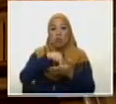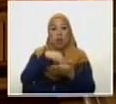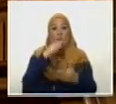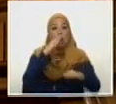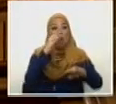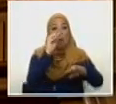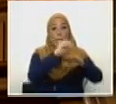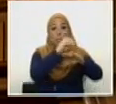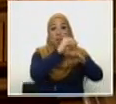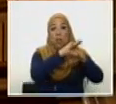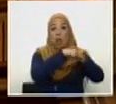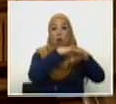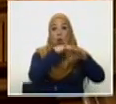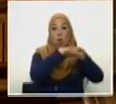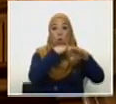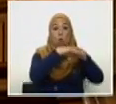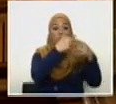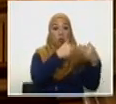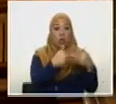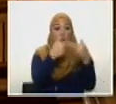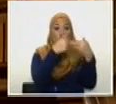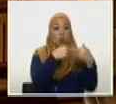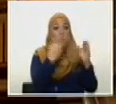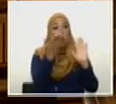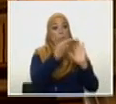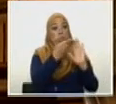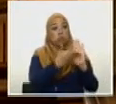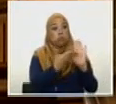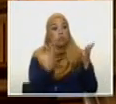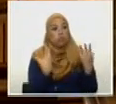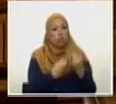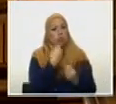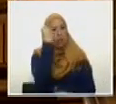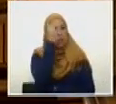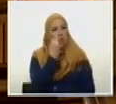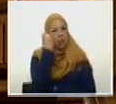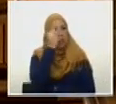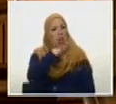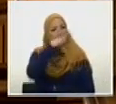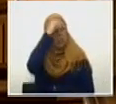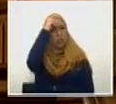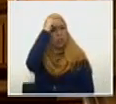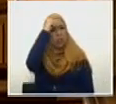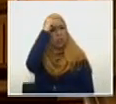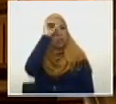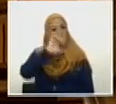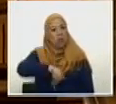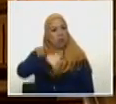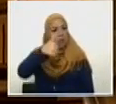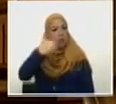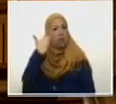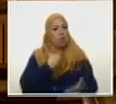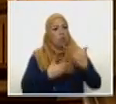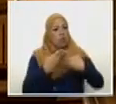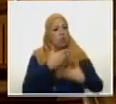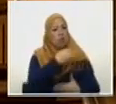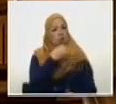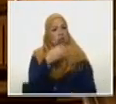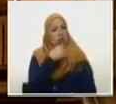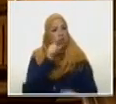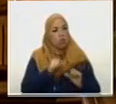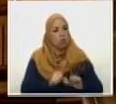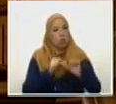Ahora, eso hay que explicárselo a nuestro pueblo, para que el pueblo comprenda, se llene de mayor moral, de mayor firmeza para